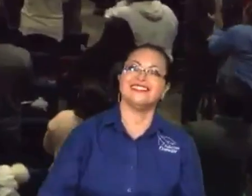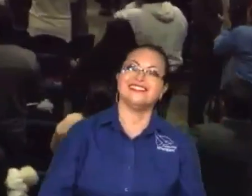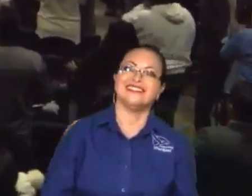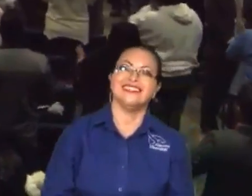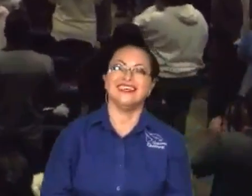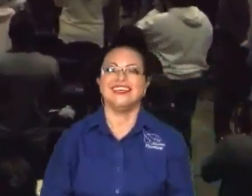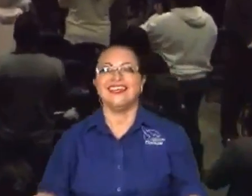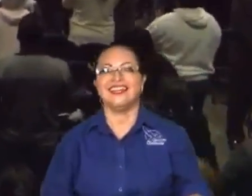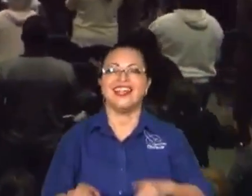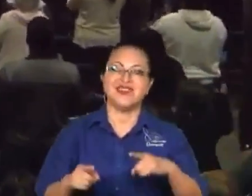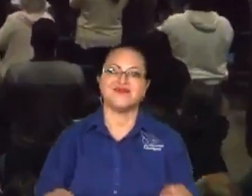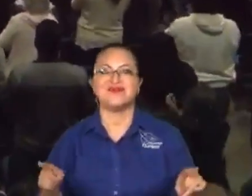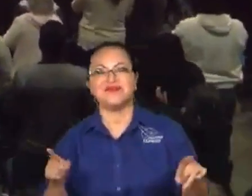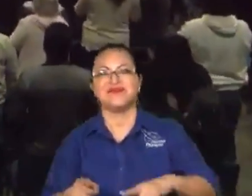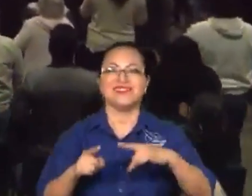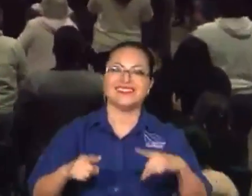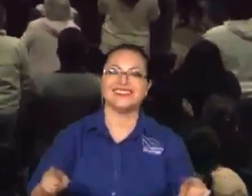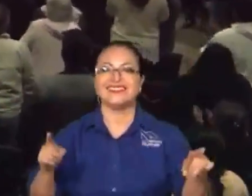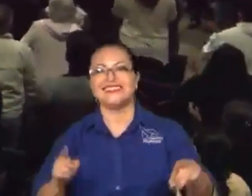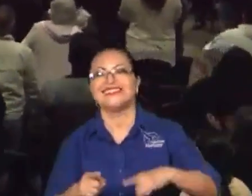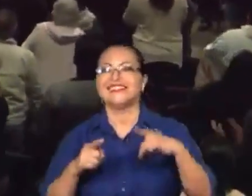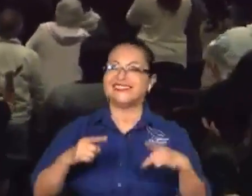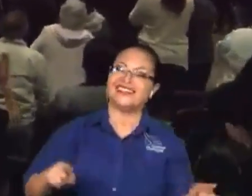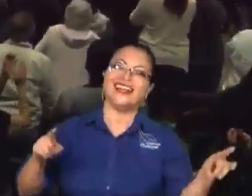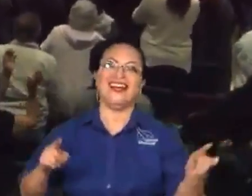aclame al Rey.